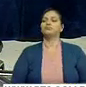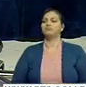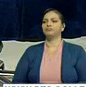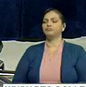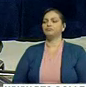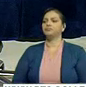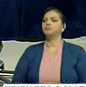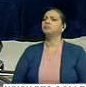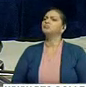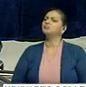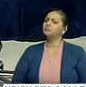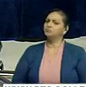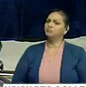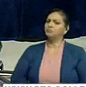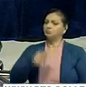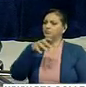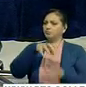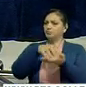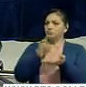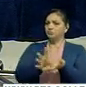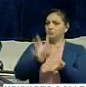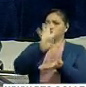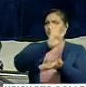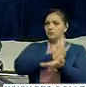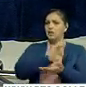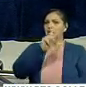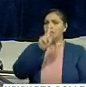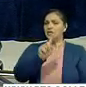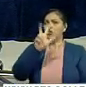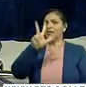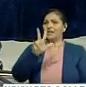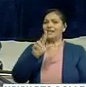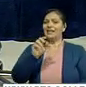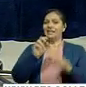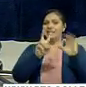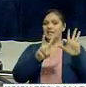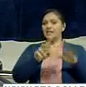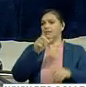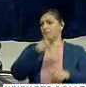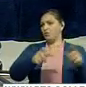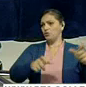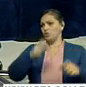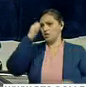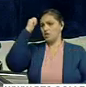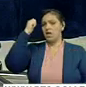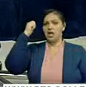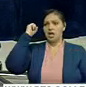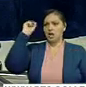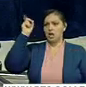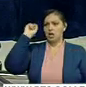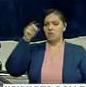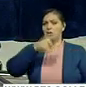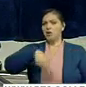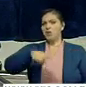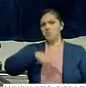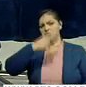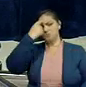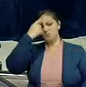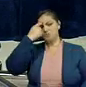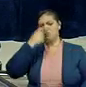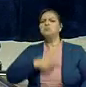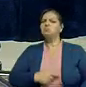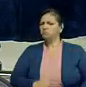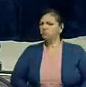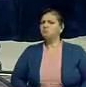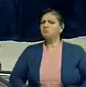los 137 asambleístas votasen hipotéticamente, no sabemos lo que va a ocurrir el día de hoy, a favor de la despenalización del aborto, ¿también